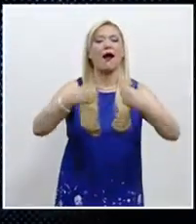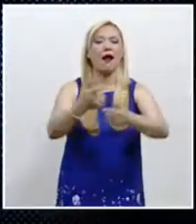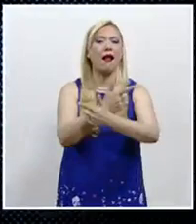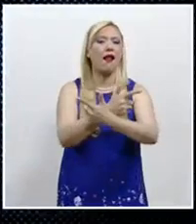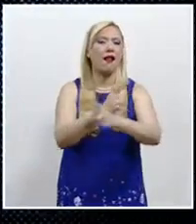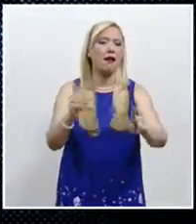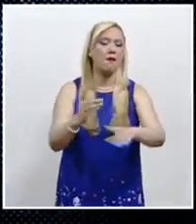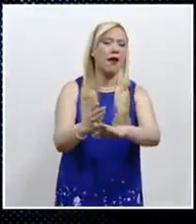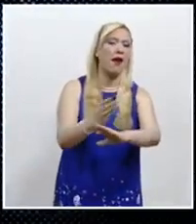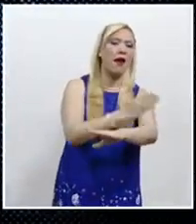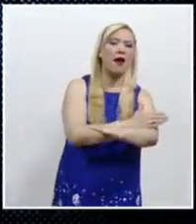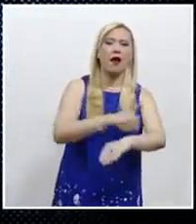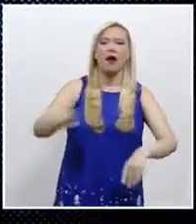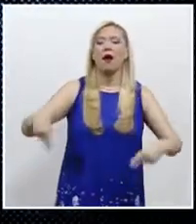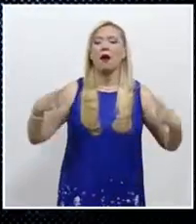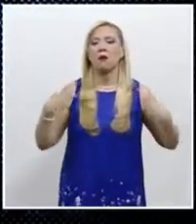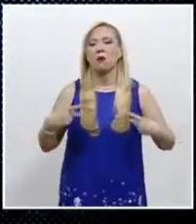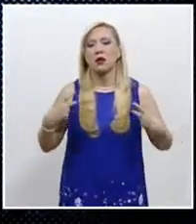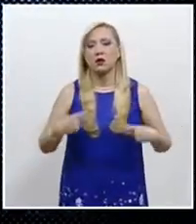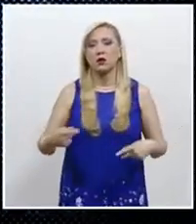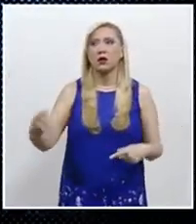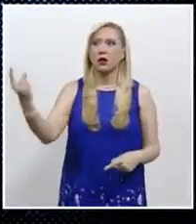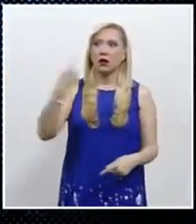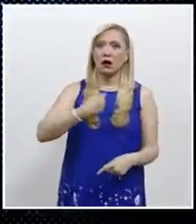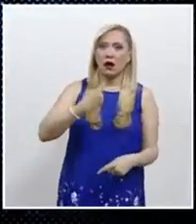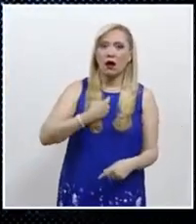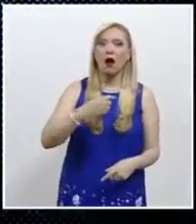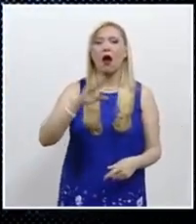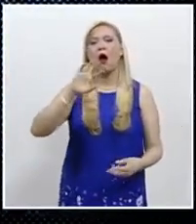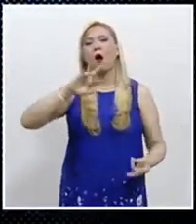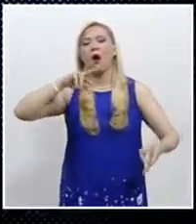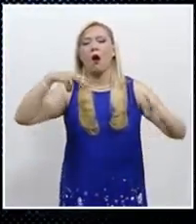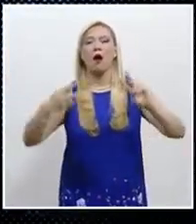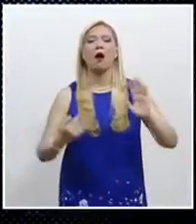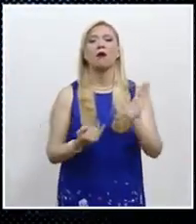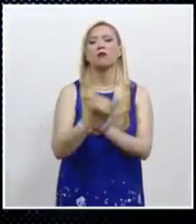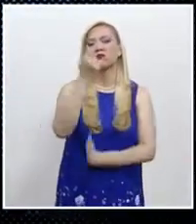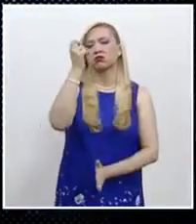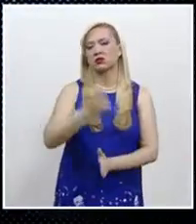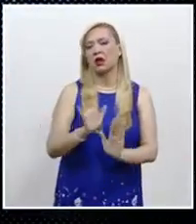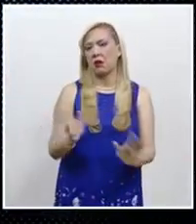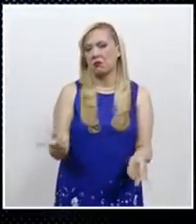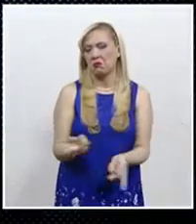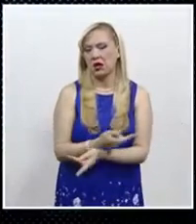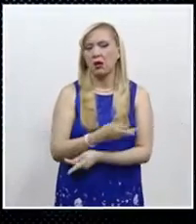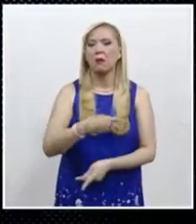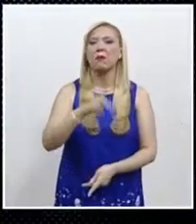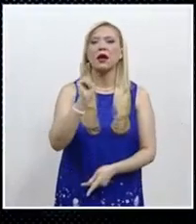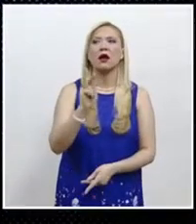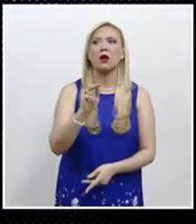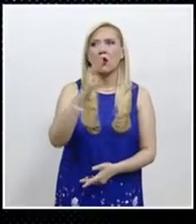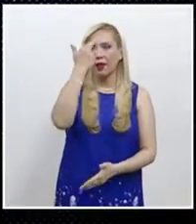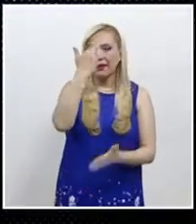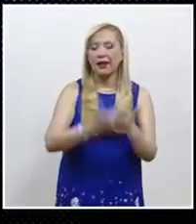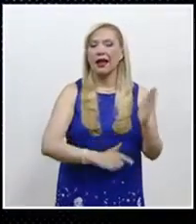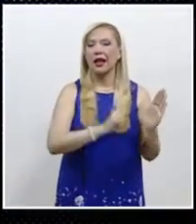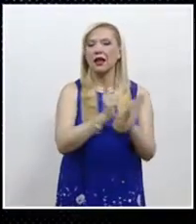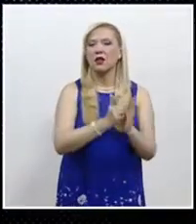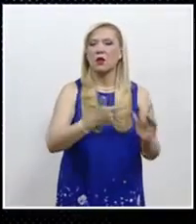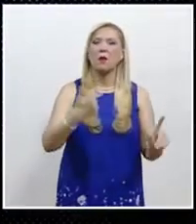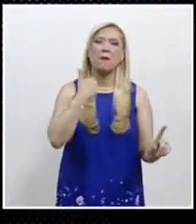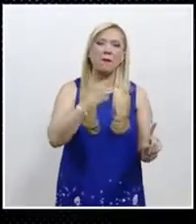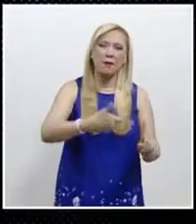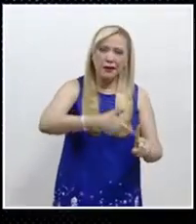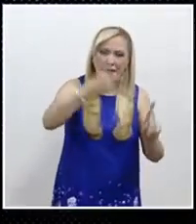libertad a personas imputadas o ya sentenciadas, siempre que no sean reincidentes y no hayan cometido delitos contra la vida o